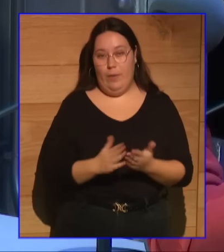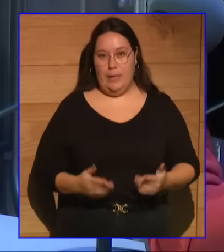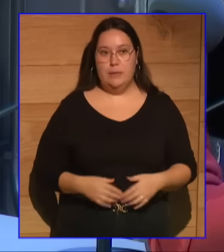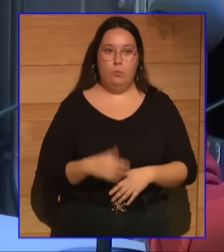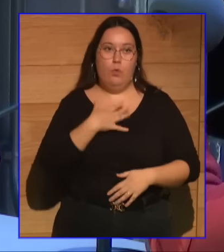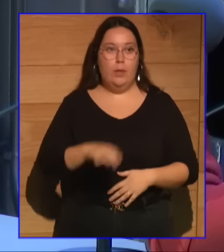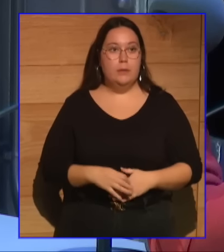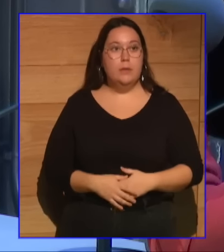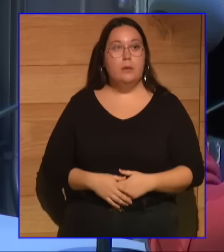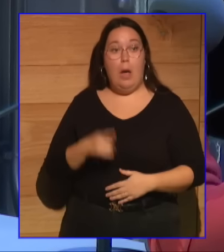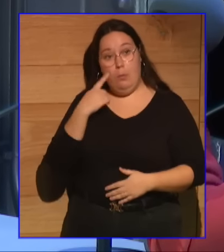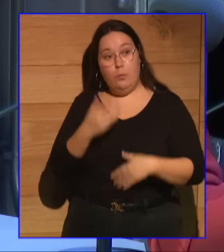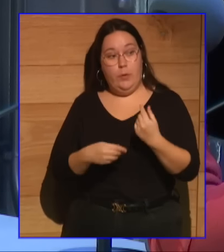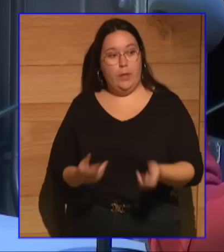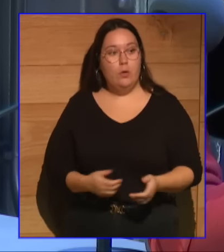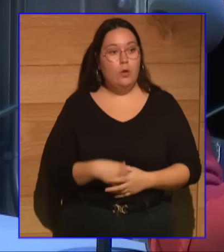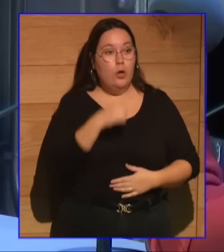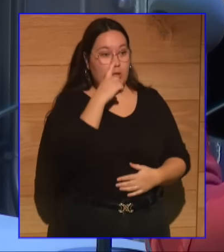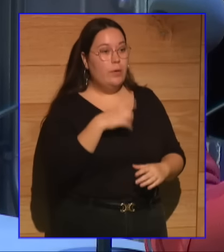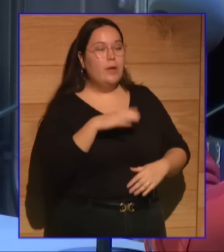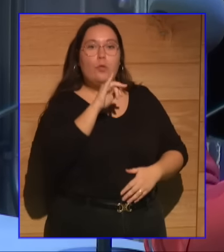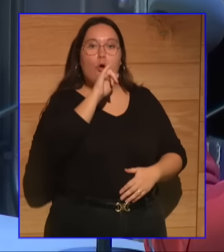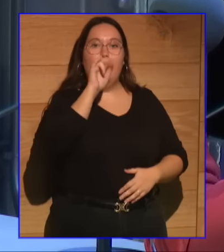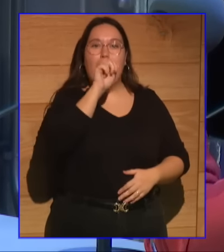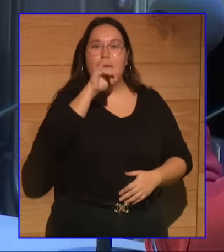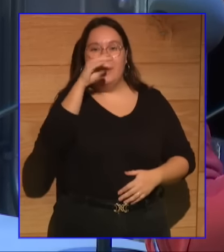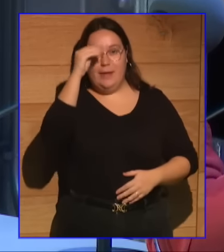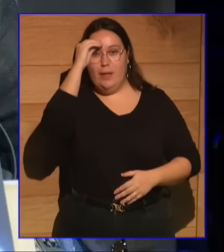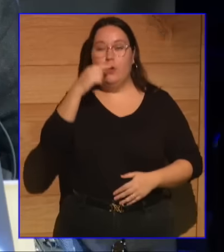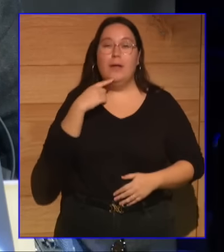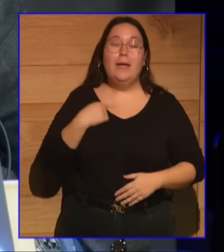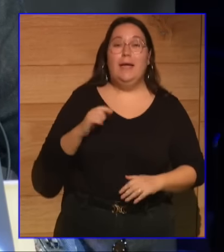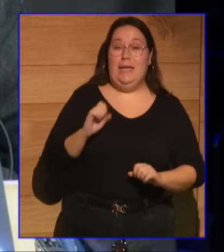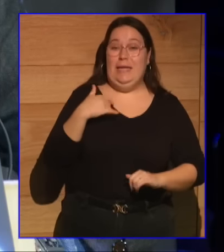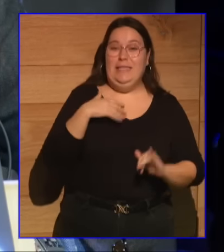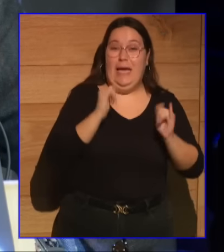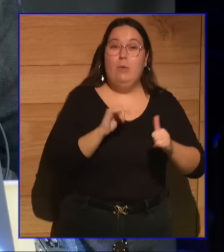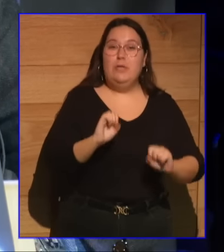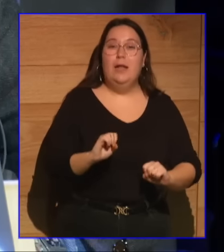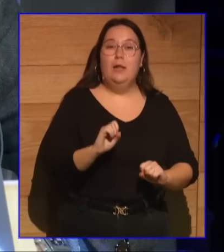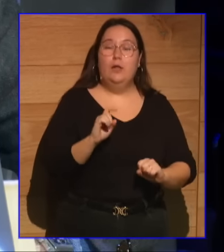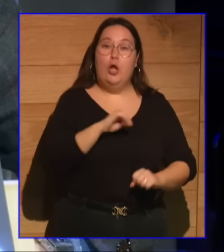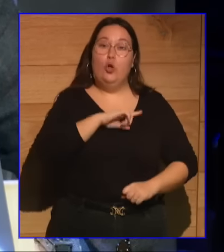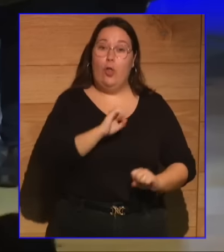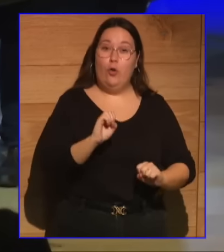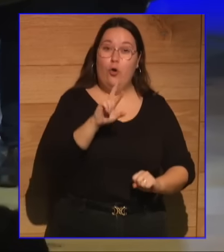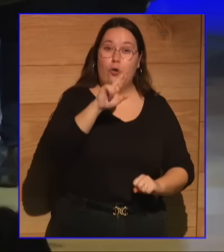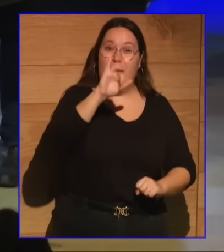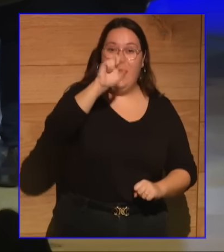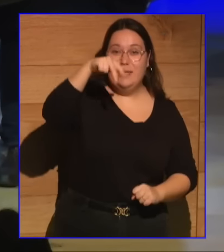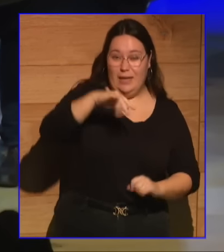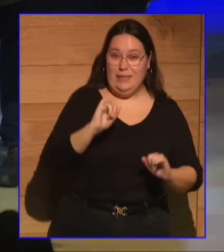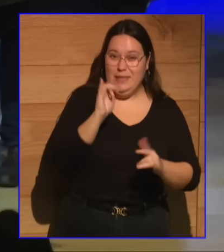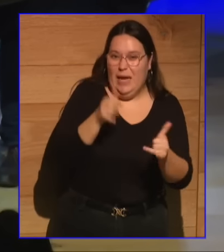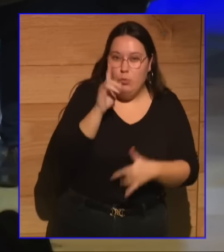dices, a lo mejor no. Claro que sí. ¿Os acordáis cuando Javi dijo, creéis que llegaremos al soldado Rayas? Es que ni de coña, ¿eh? Y lo